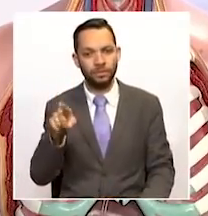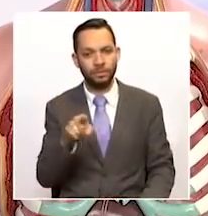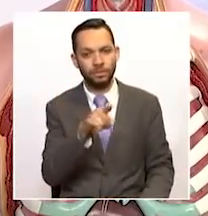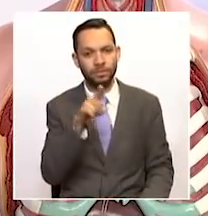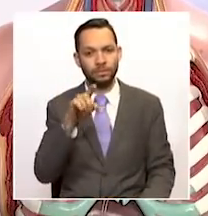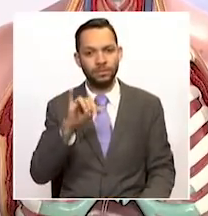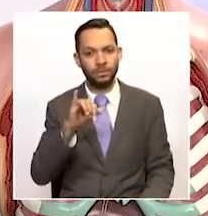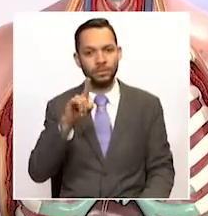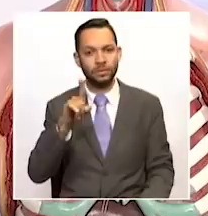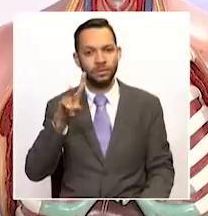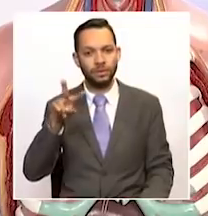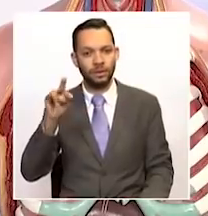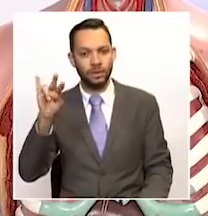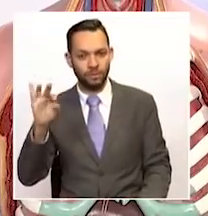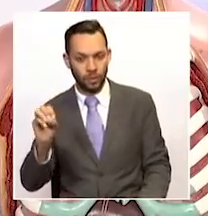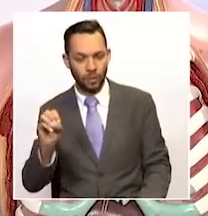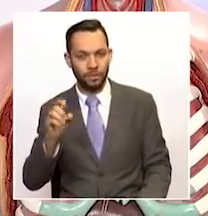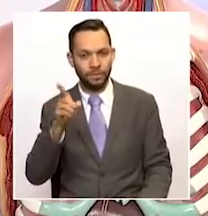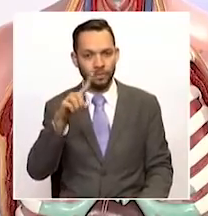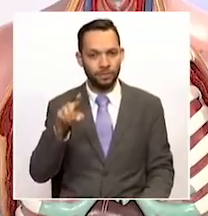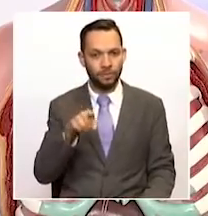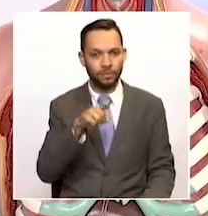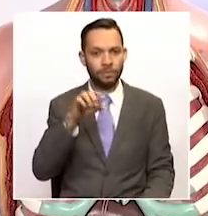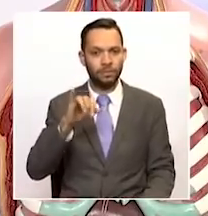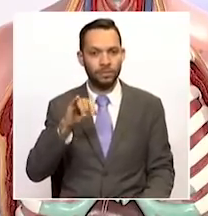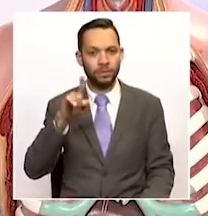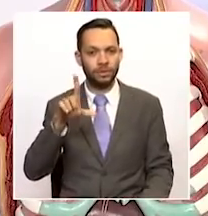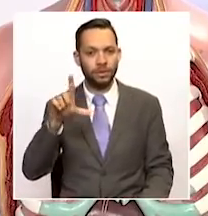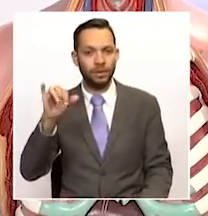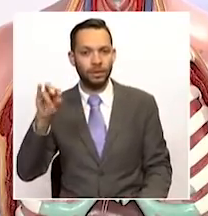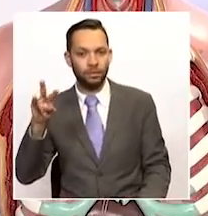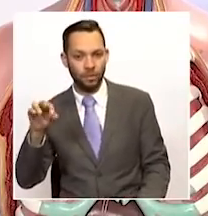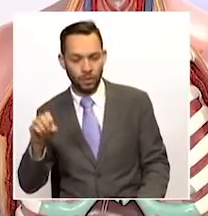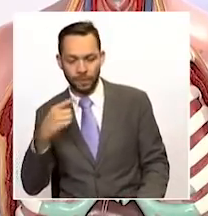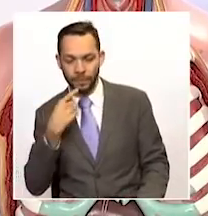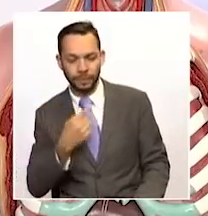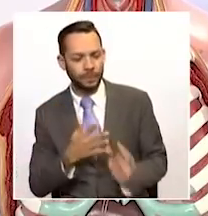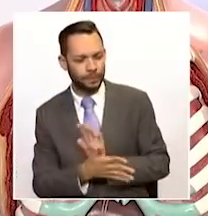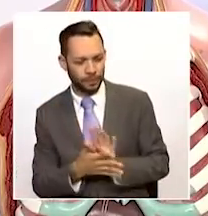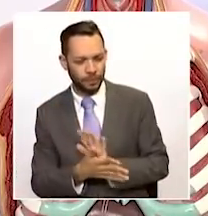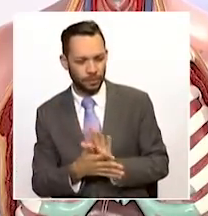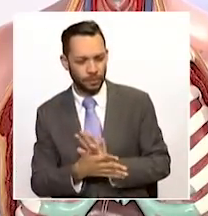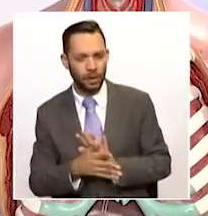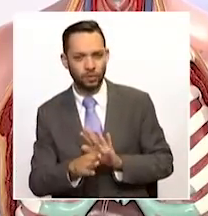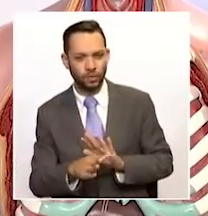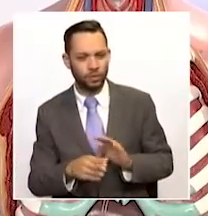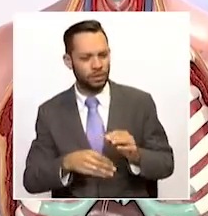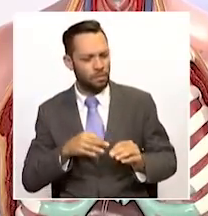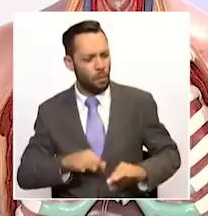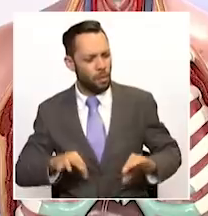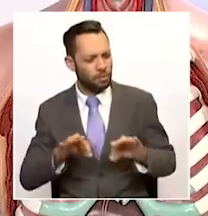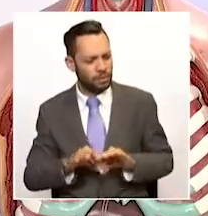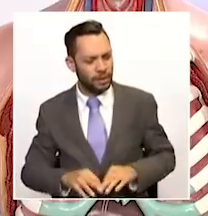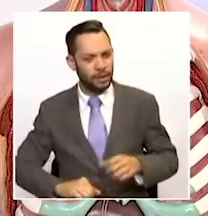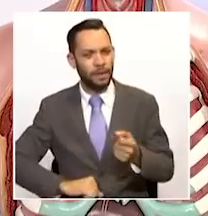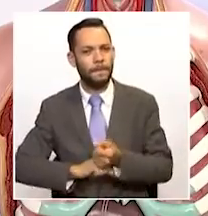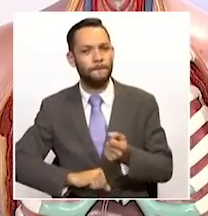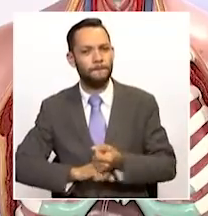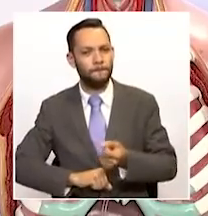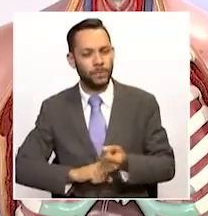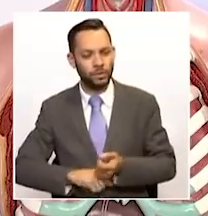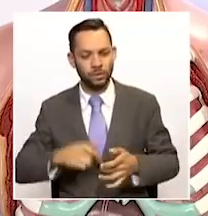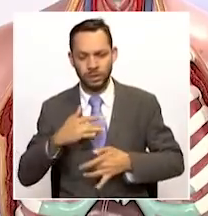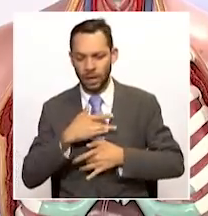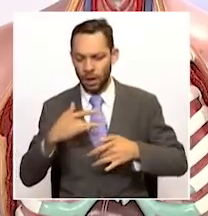tiene un complejo de laboratorio clínico en el eje cafetero y para nuestro ha sido un apoyo muy importante en el día para tu salud